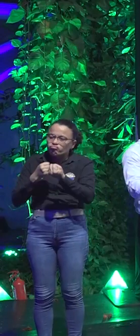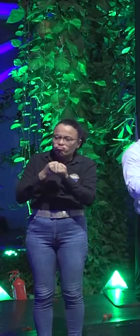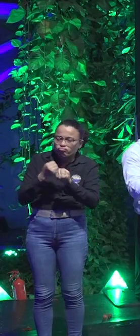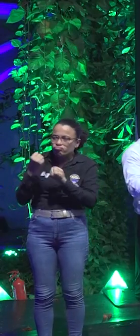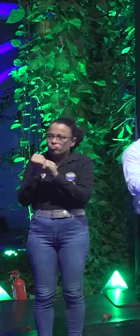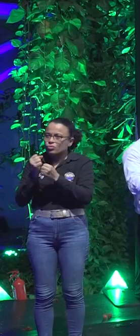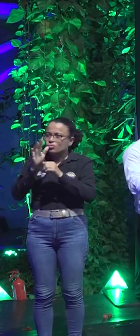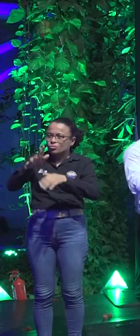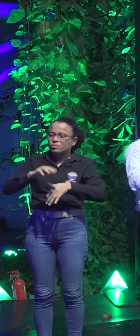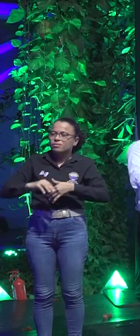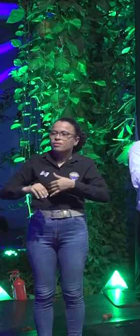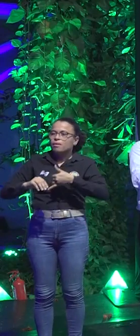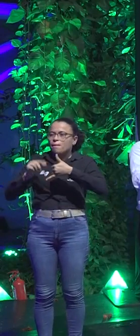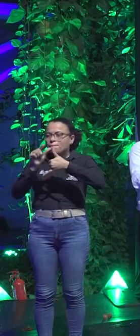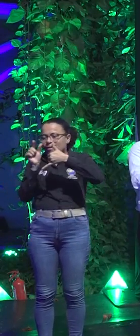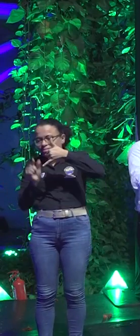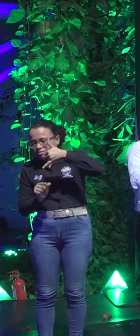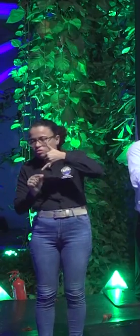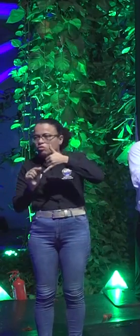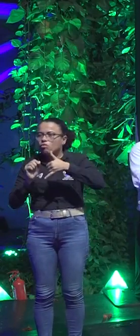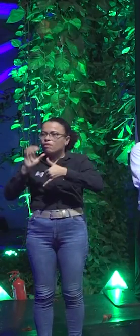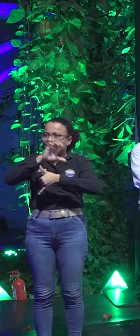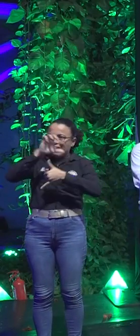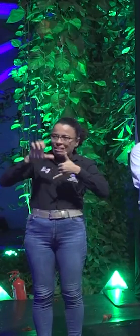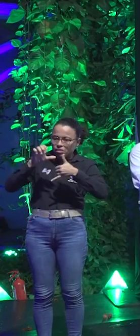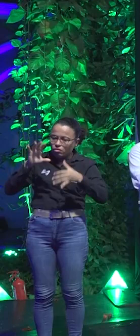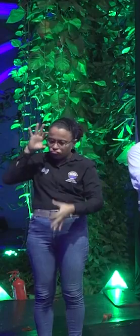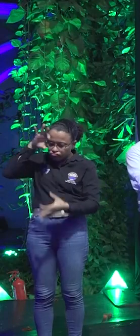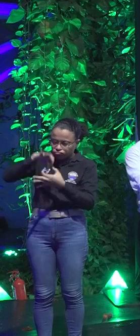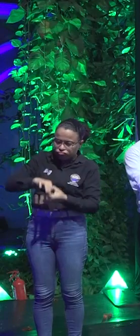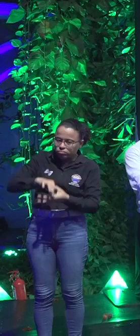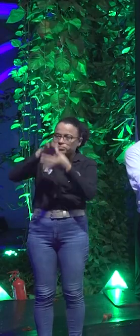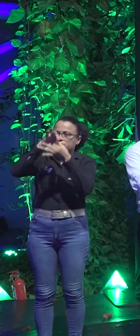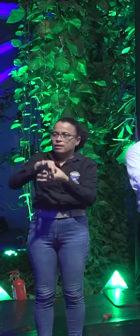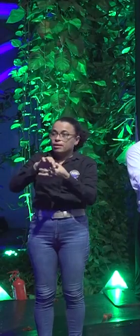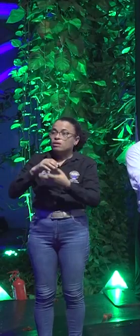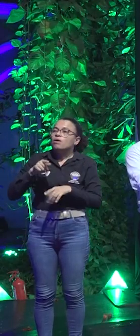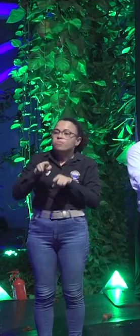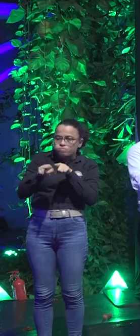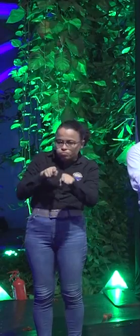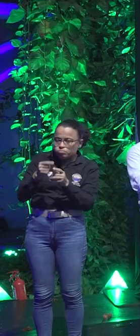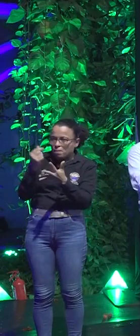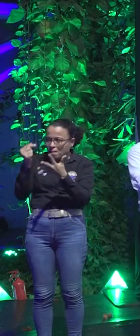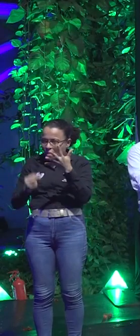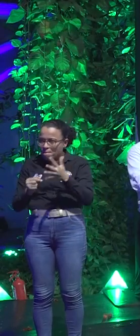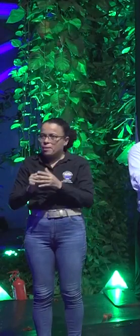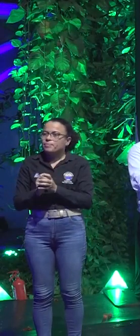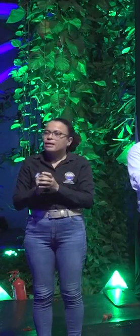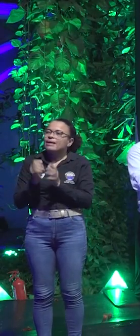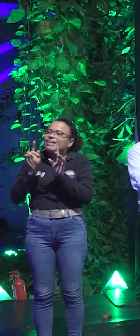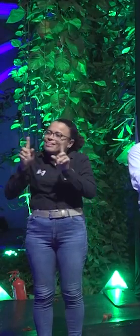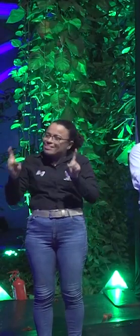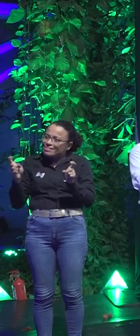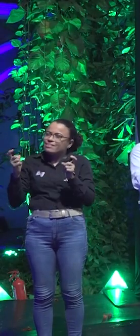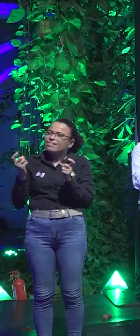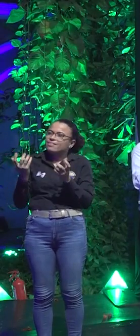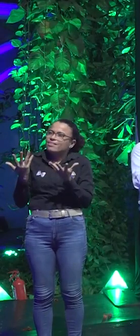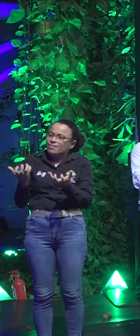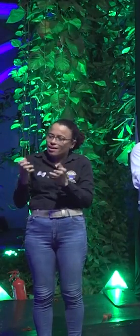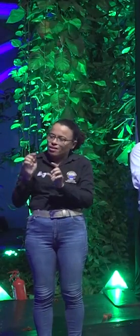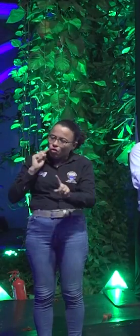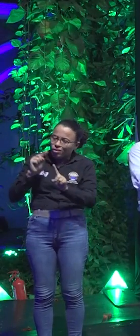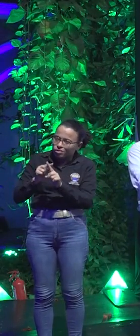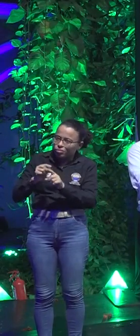8 más pendientes, pero esperamos que la universidad logre convertirse en pionero en un esquema de ordenamiento pesquero participativo que incluya a